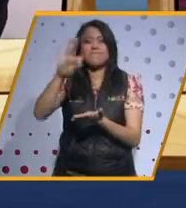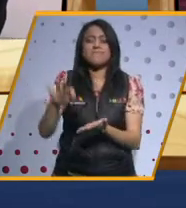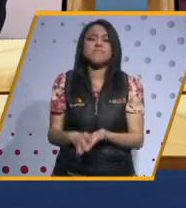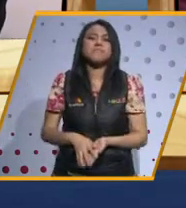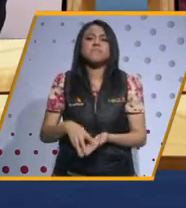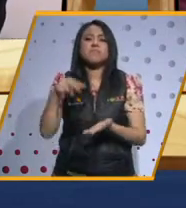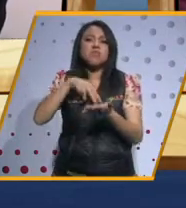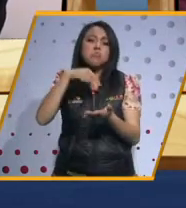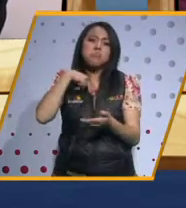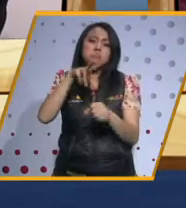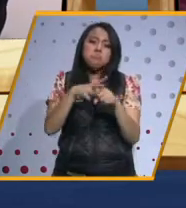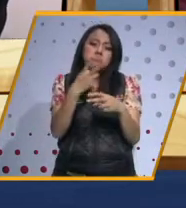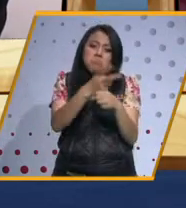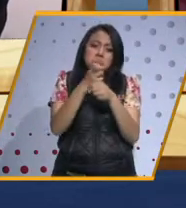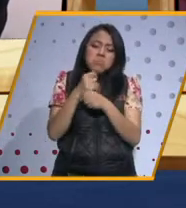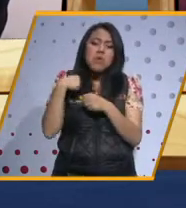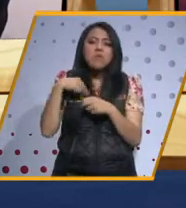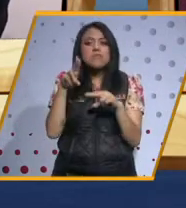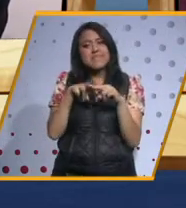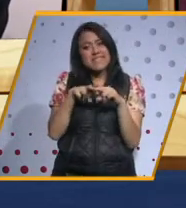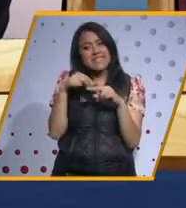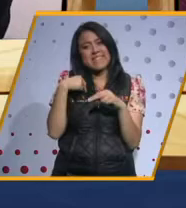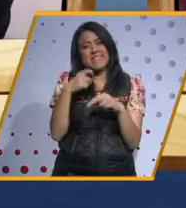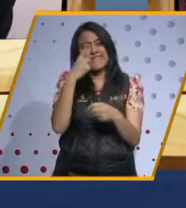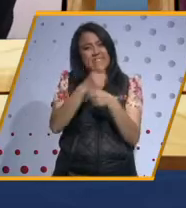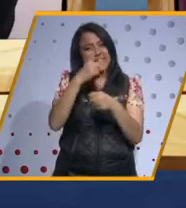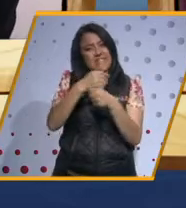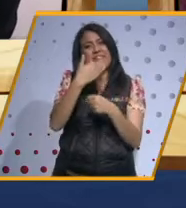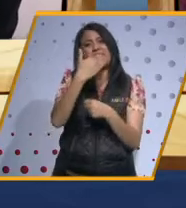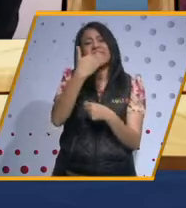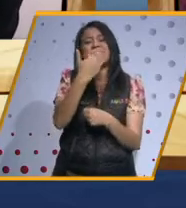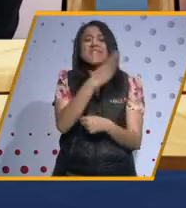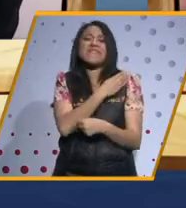siento. Y soy la primera niña, pero niña buena. Ahí